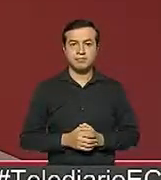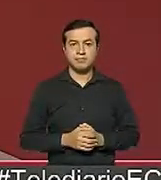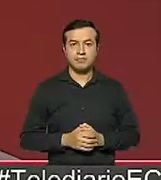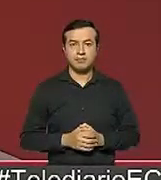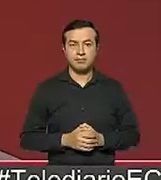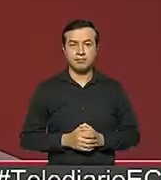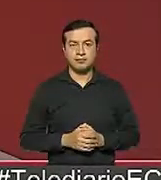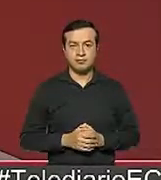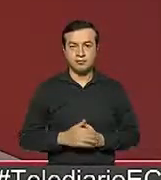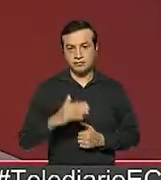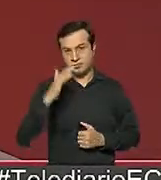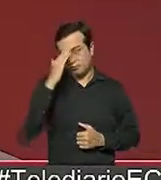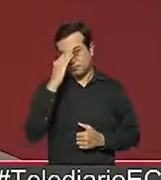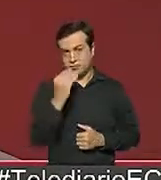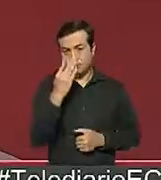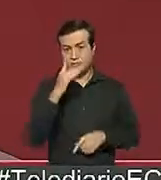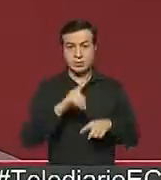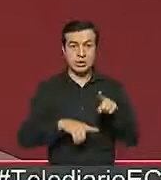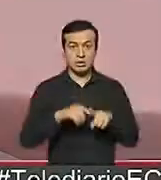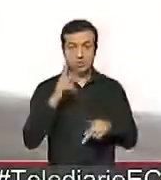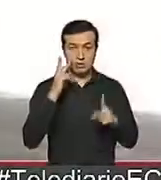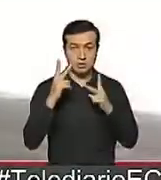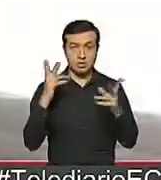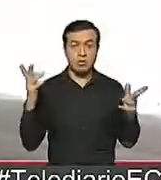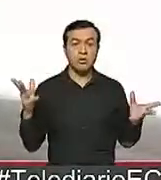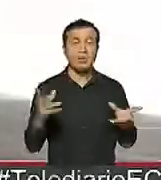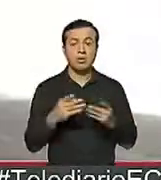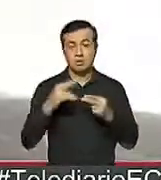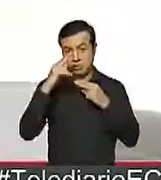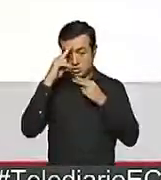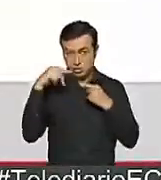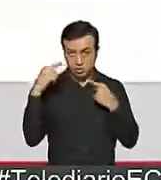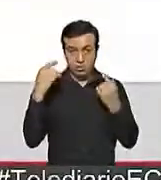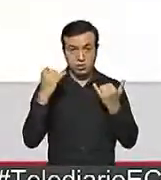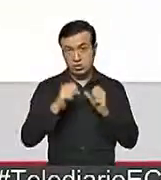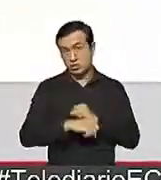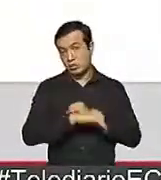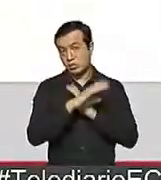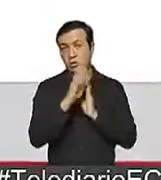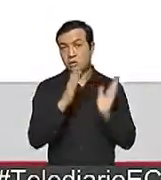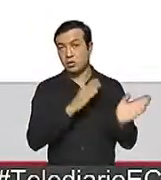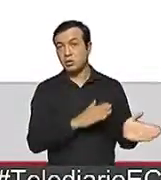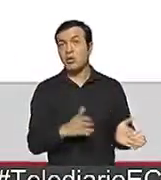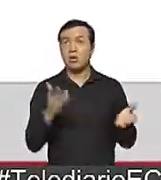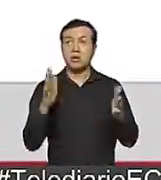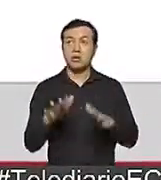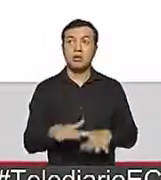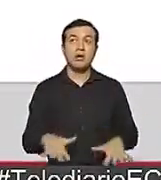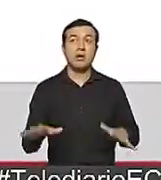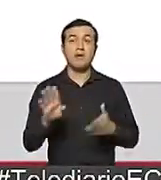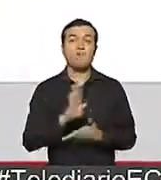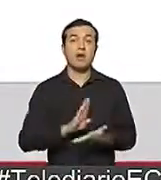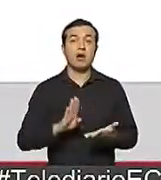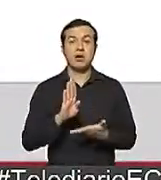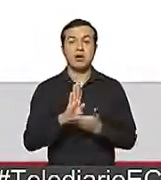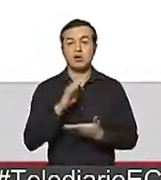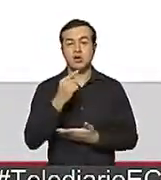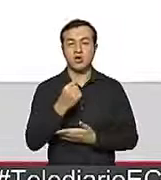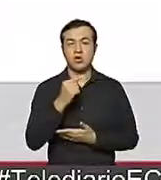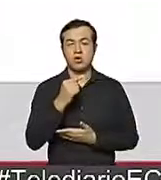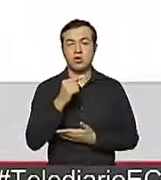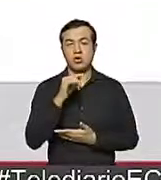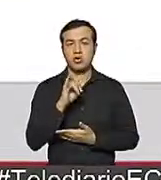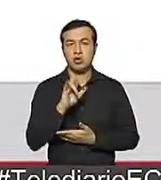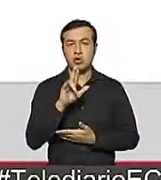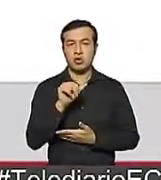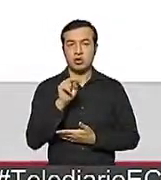¿Cómo estás, Estefanía? Buenos días, amigos que nos ven a través de Telediario Primera Emisión. Estamos acá en el barrio del Jirón de Chillogallo,